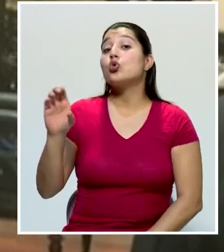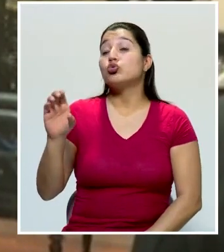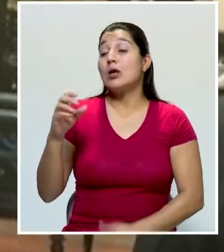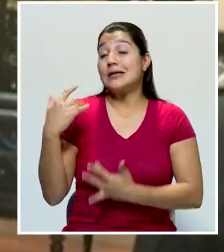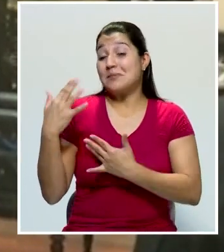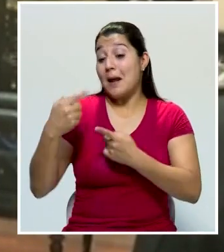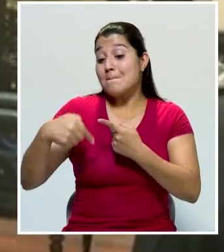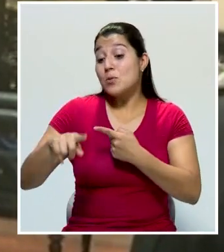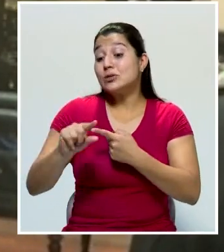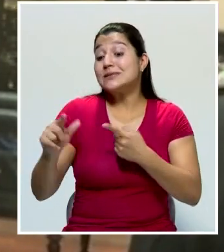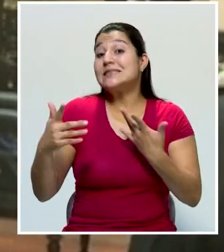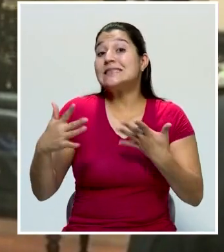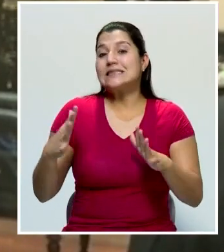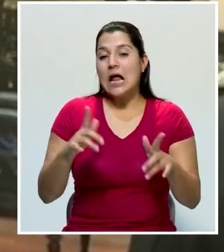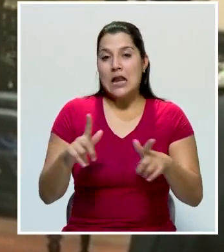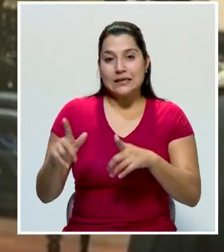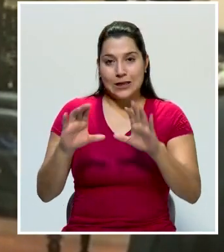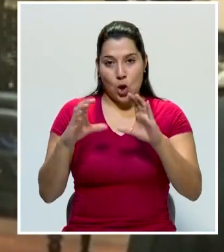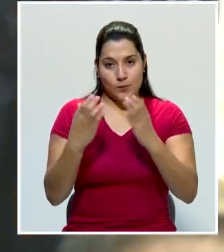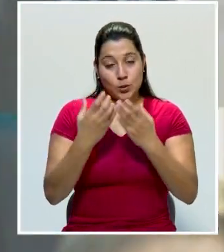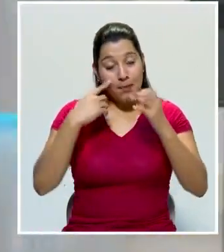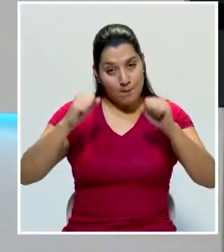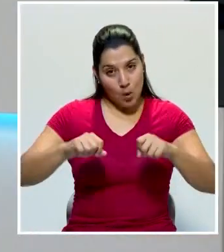para que puedan funcionar normalmente.